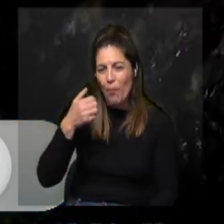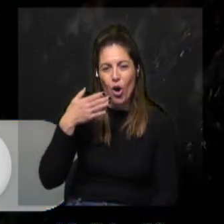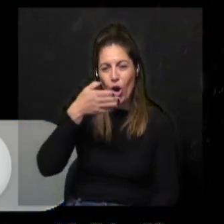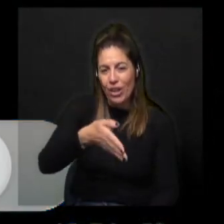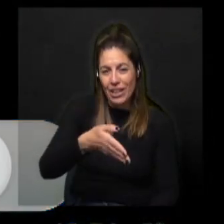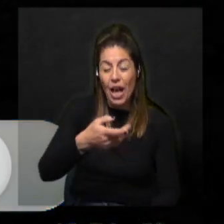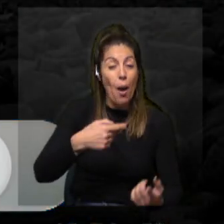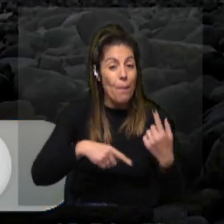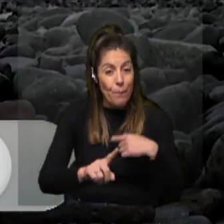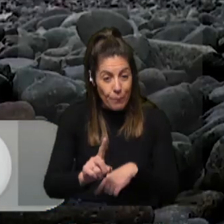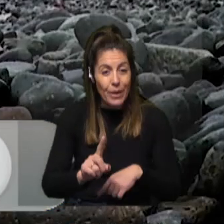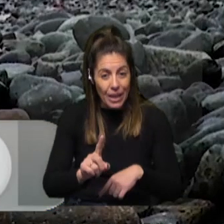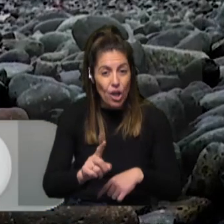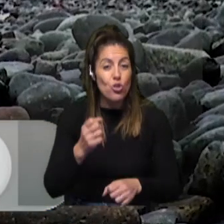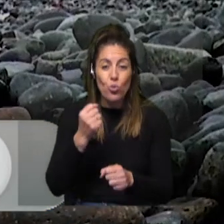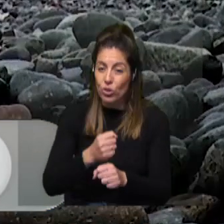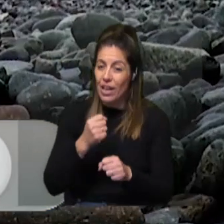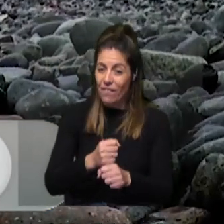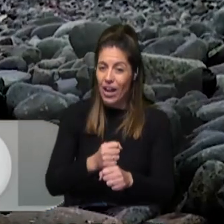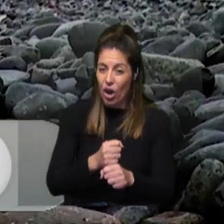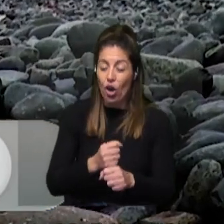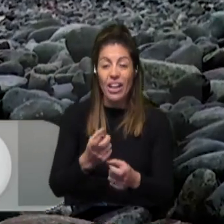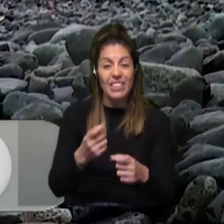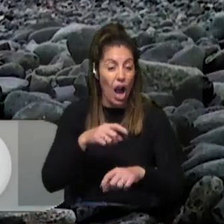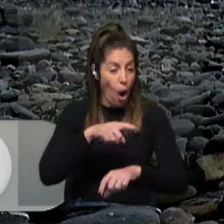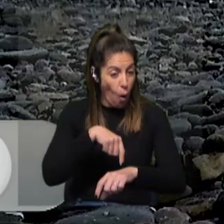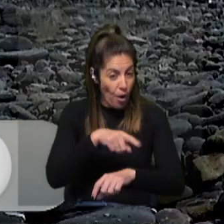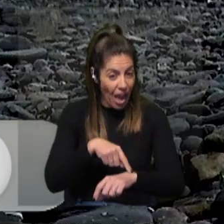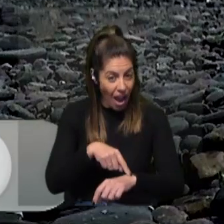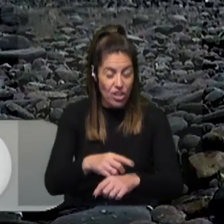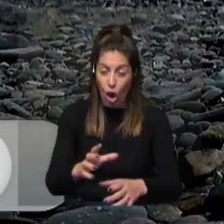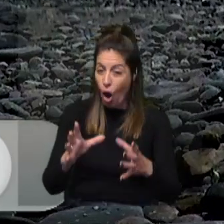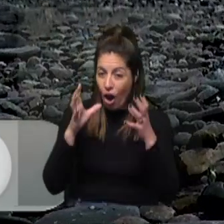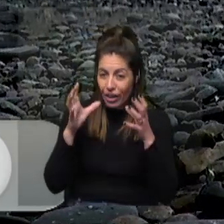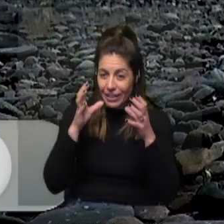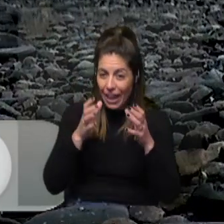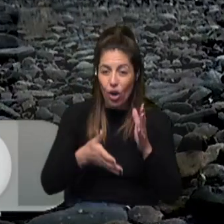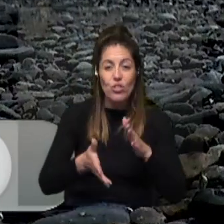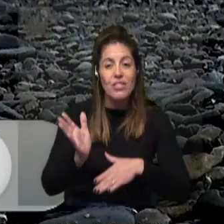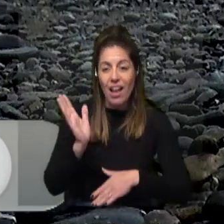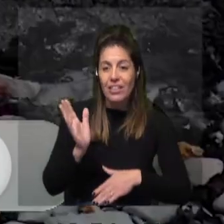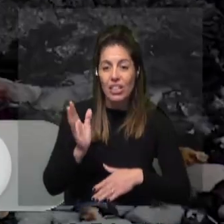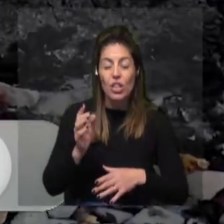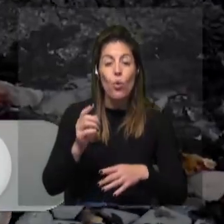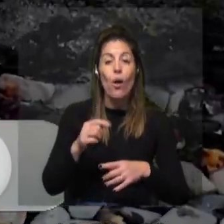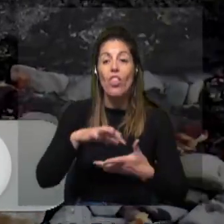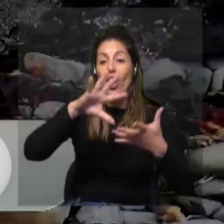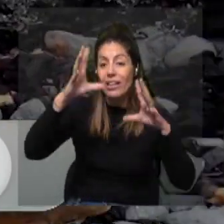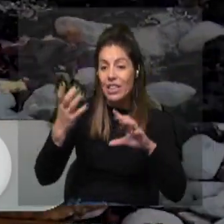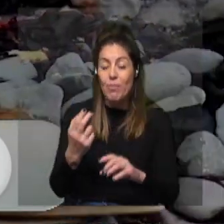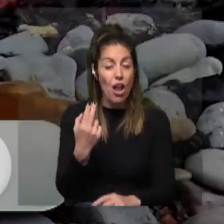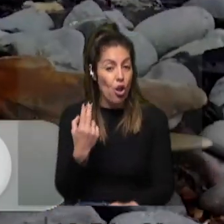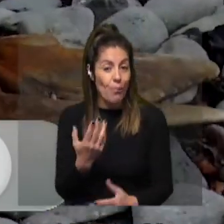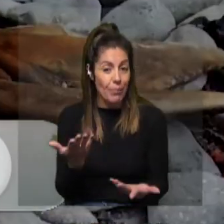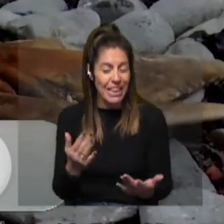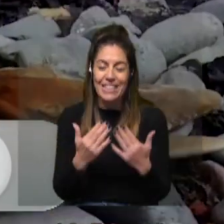ver, pero es un trabajo que implica determinados horarios, riesgos, salir cuando el tiempo lo permite. Así que